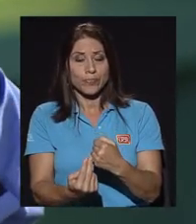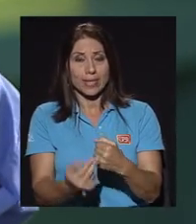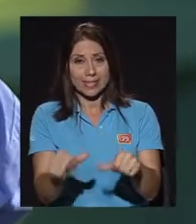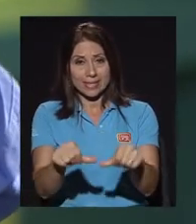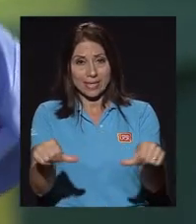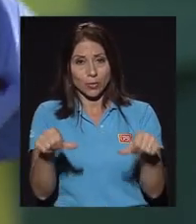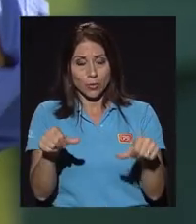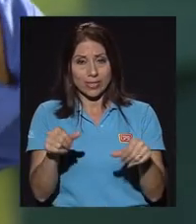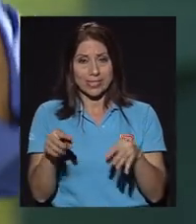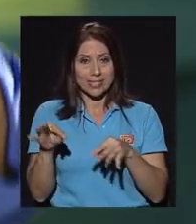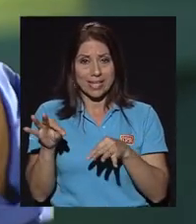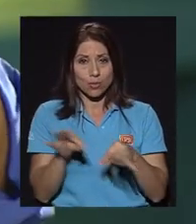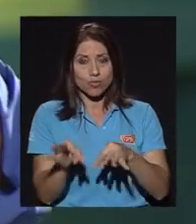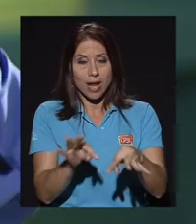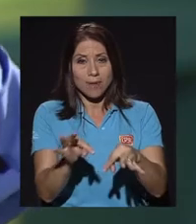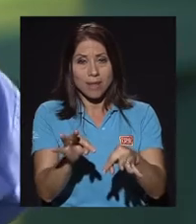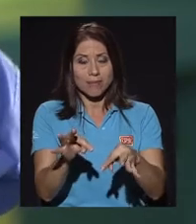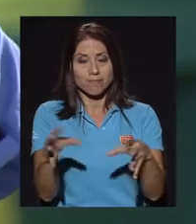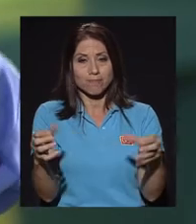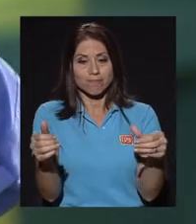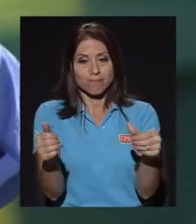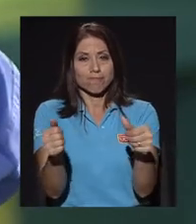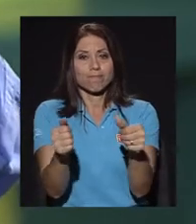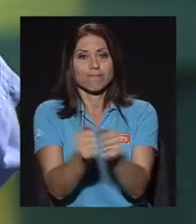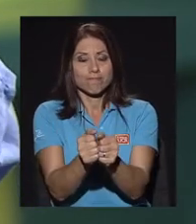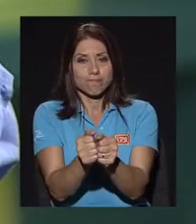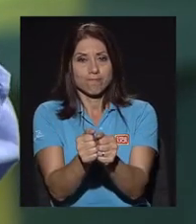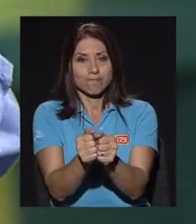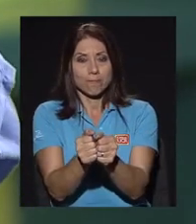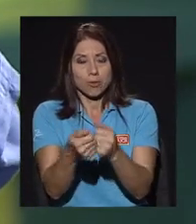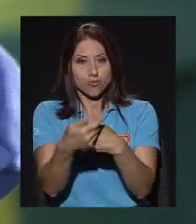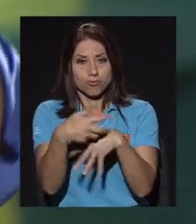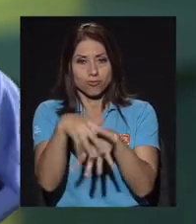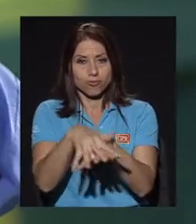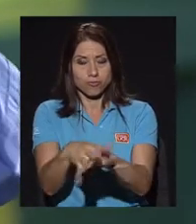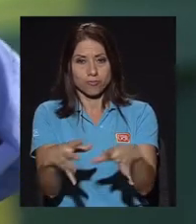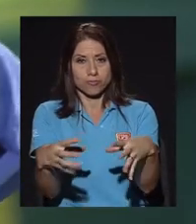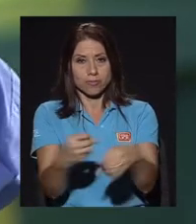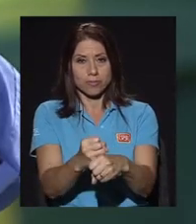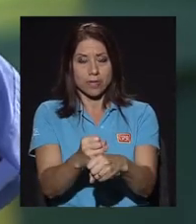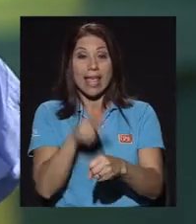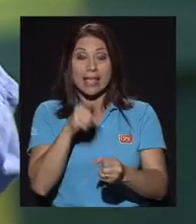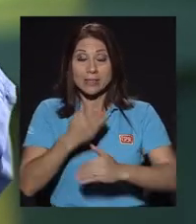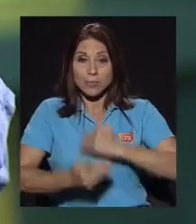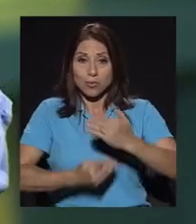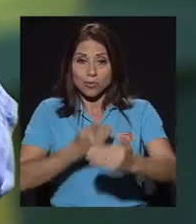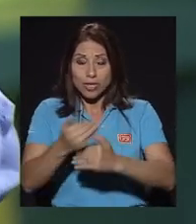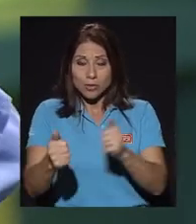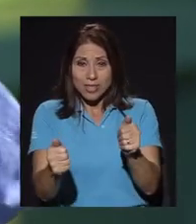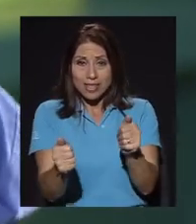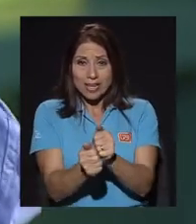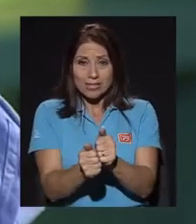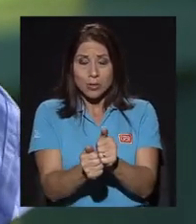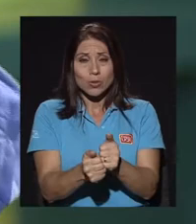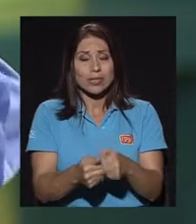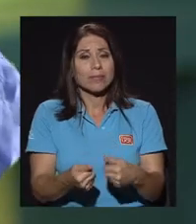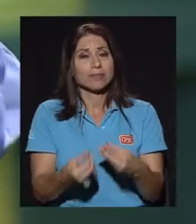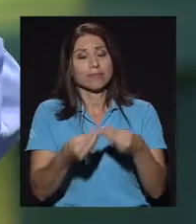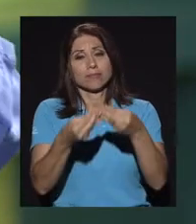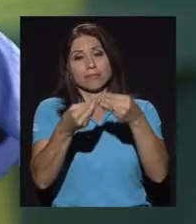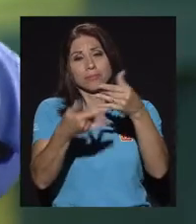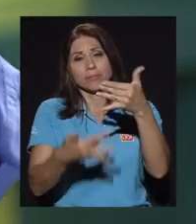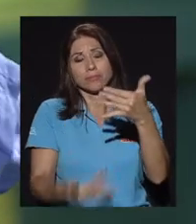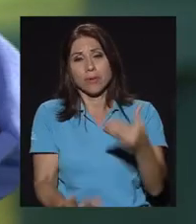sectores de Turrialba se integren, y este proceso de integración reviste una cantidad de oportunidades que tendríamos que